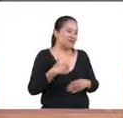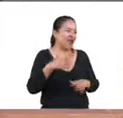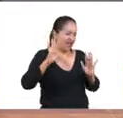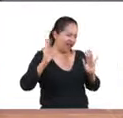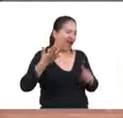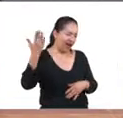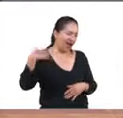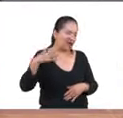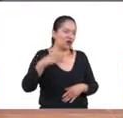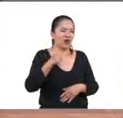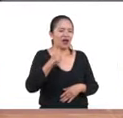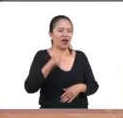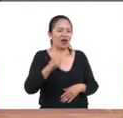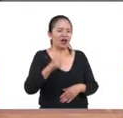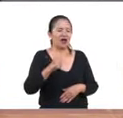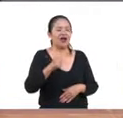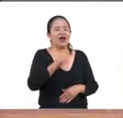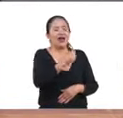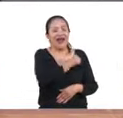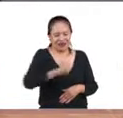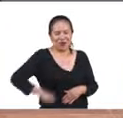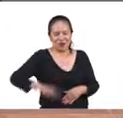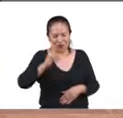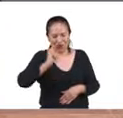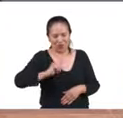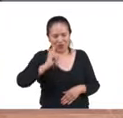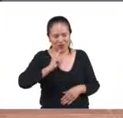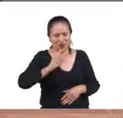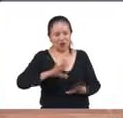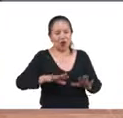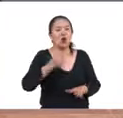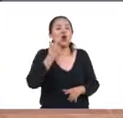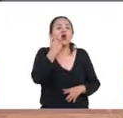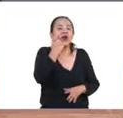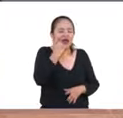Ya se han estado entregando algunas partes. Lo que quieren